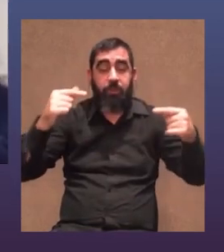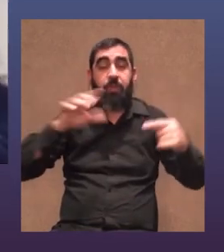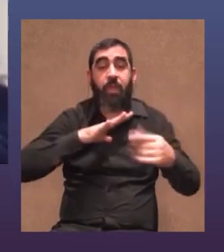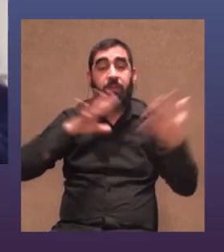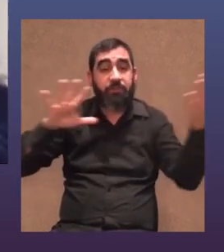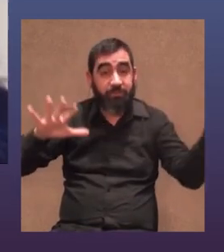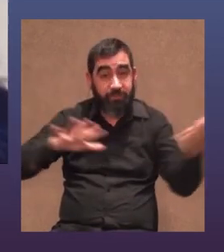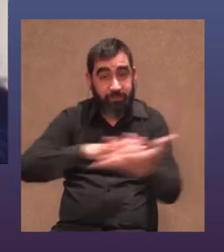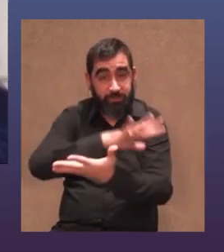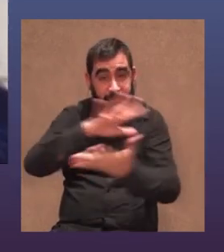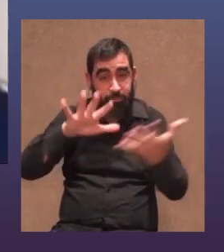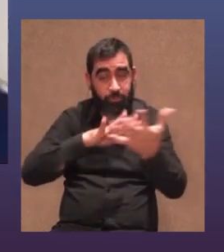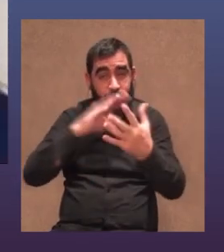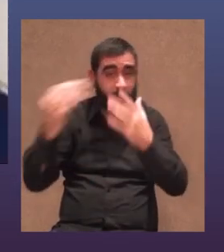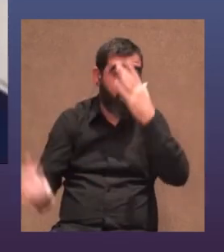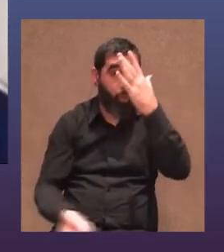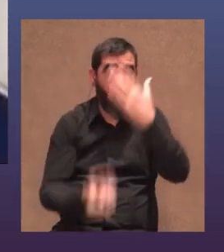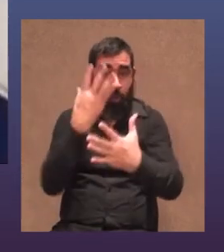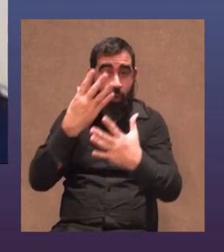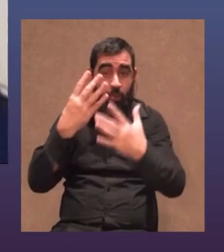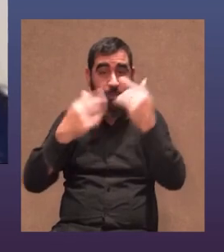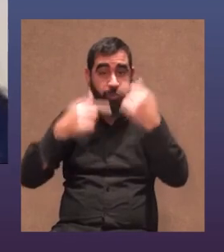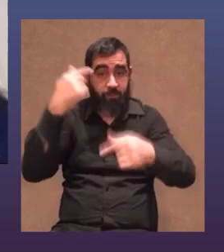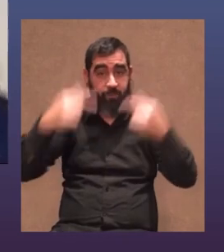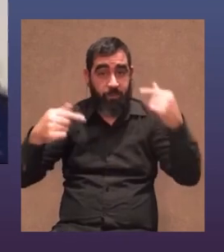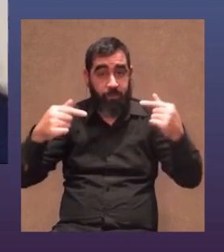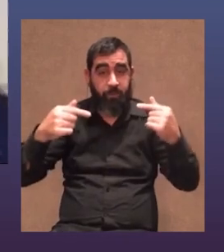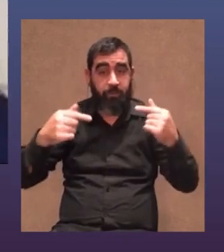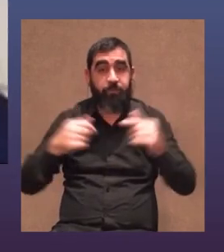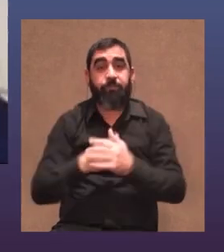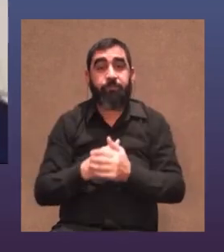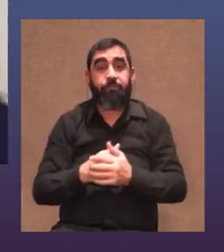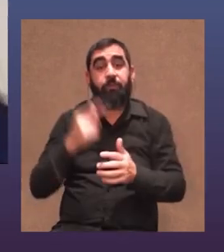situación de renovación total,